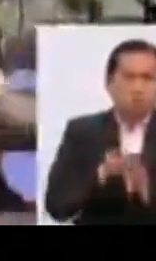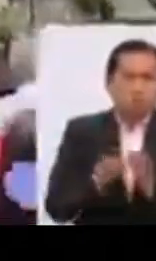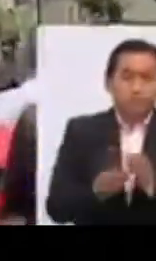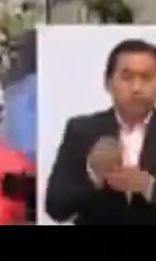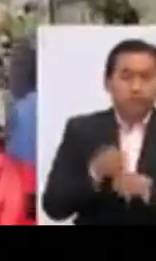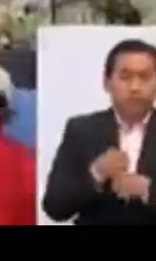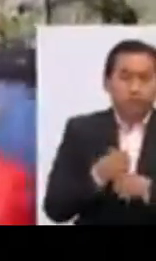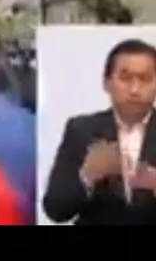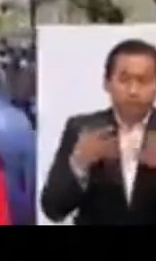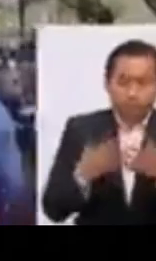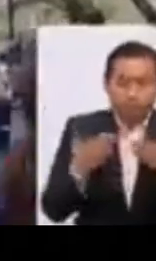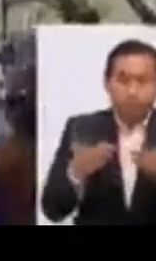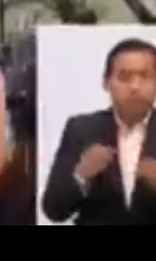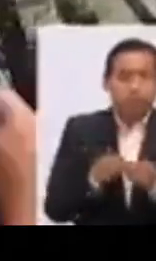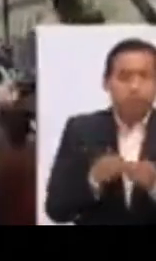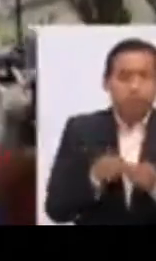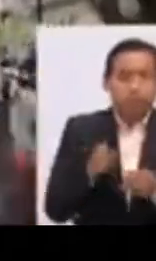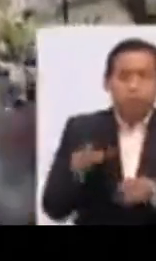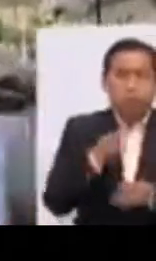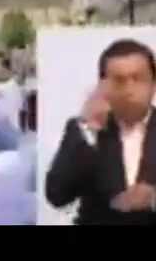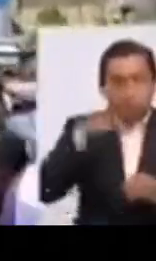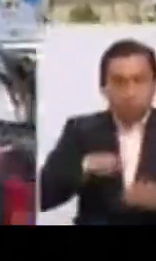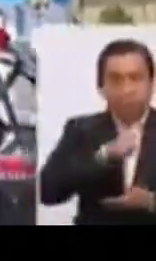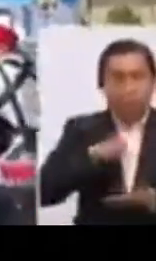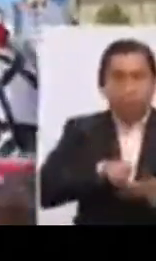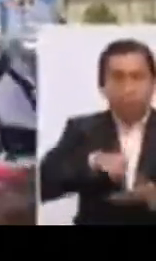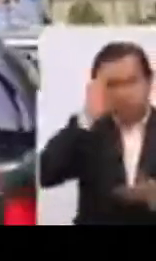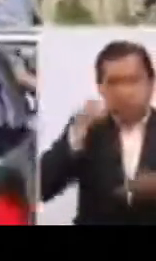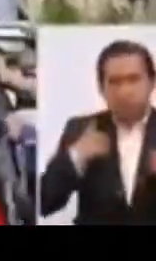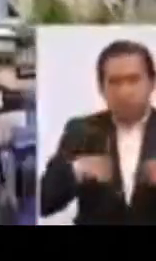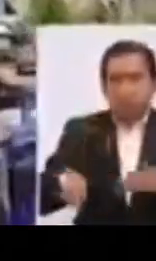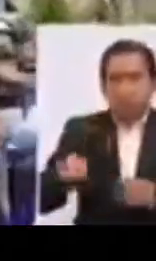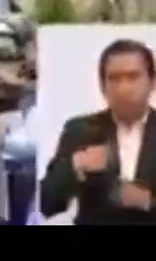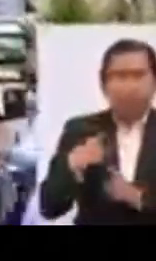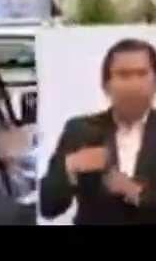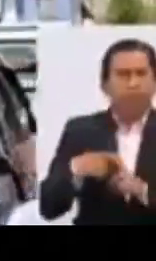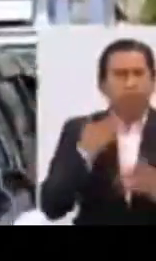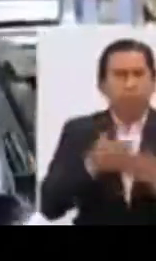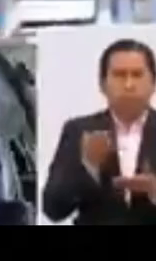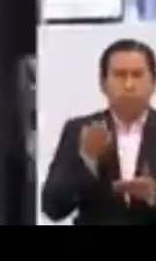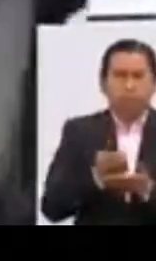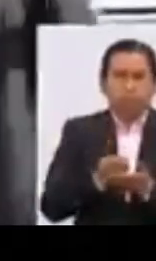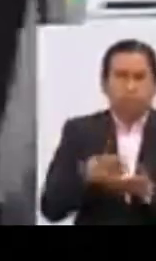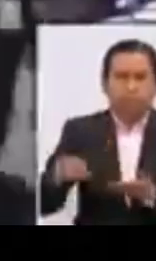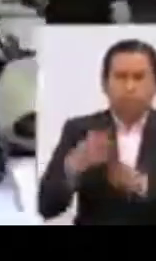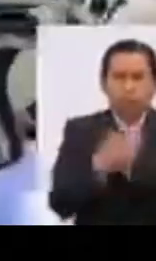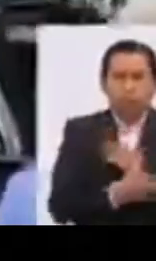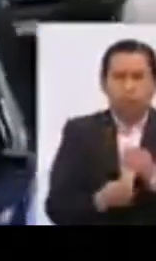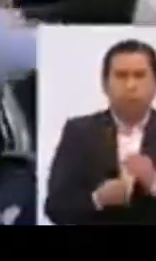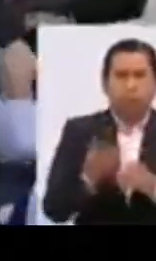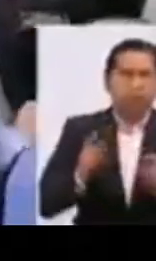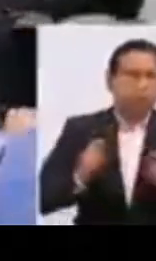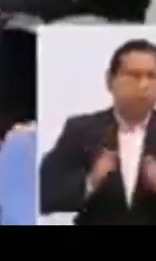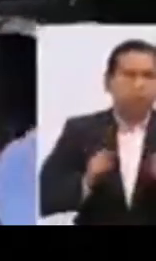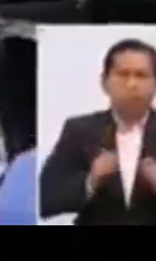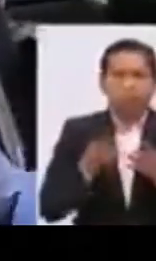productivo, la industrialización. Si ustedes conocen Trinidad y el Beni, tiene un enorme potencial económico, agropecuario, turístico